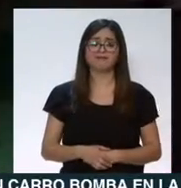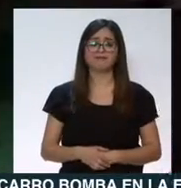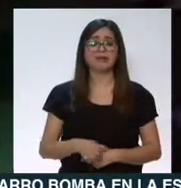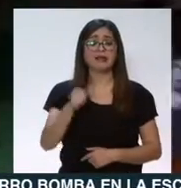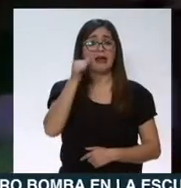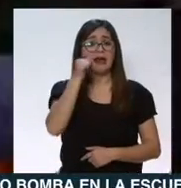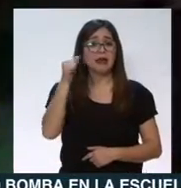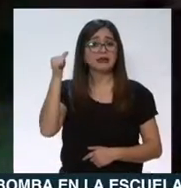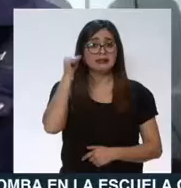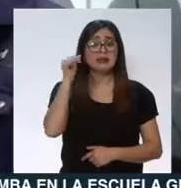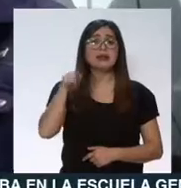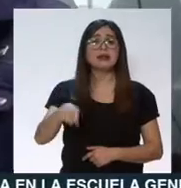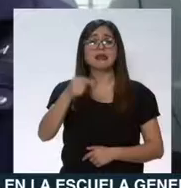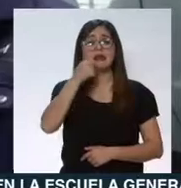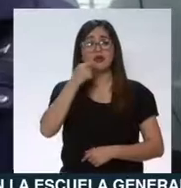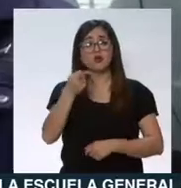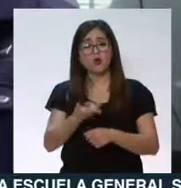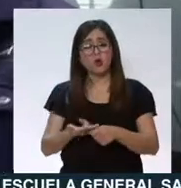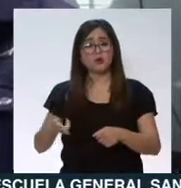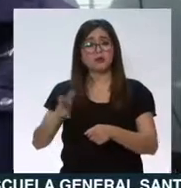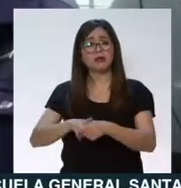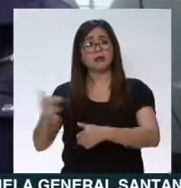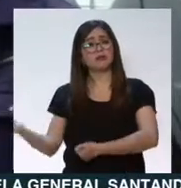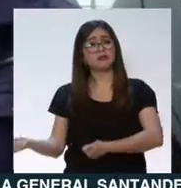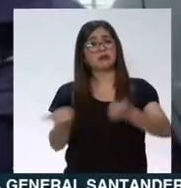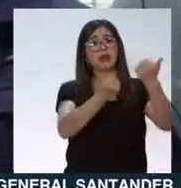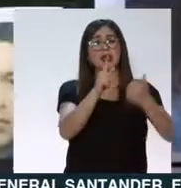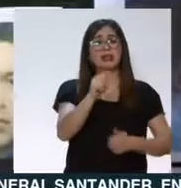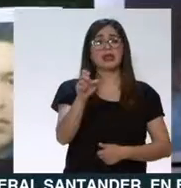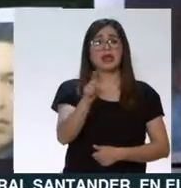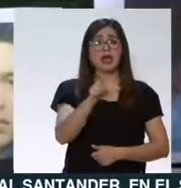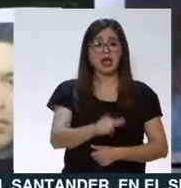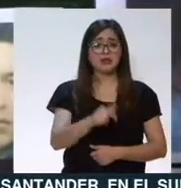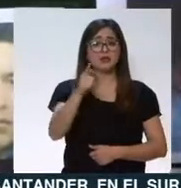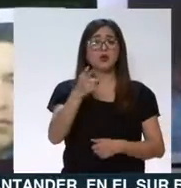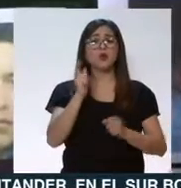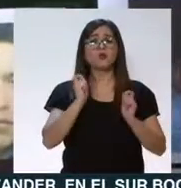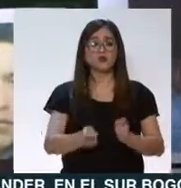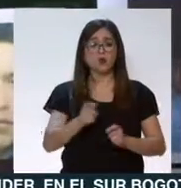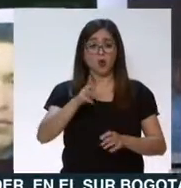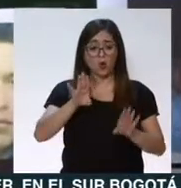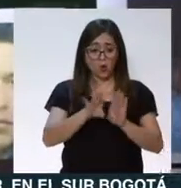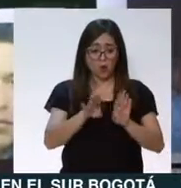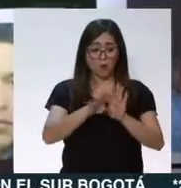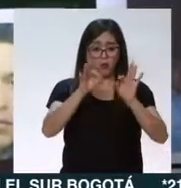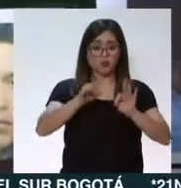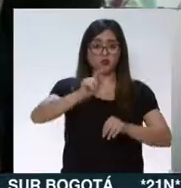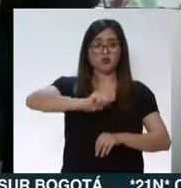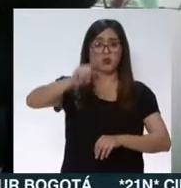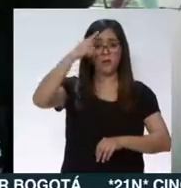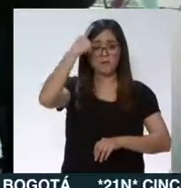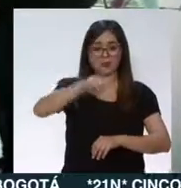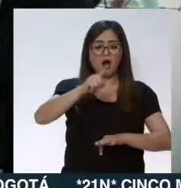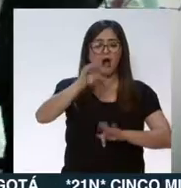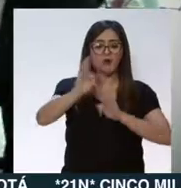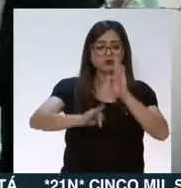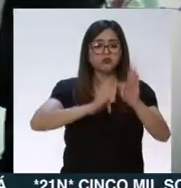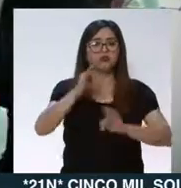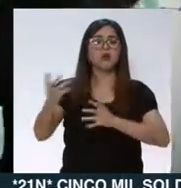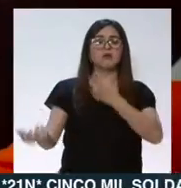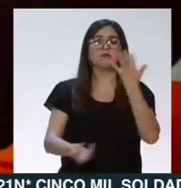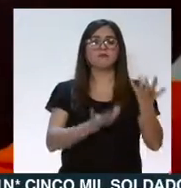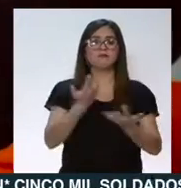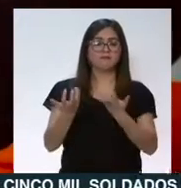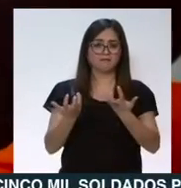menor de edad fue trasladado a Galveston, Texas, a un hospital especializado en quemaduras. También se manejó